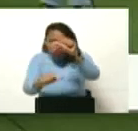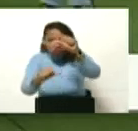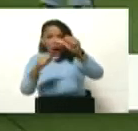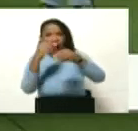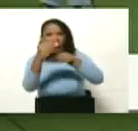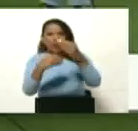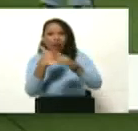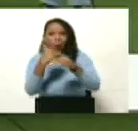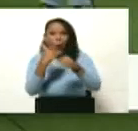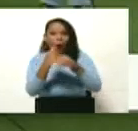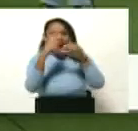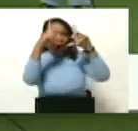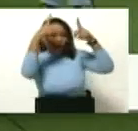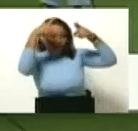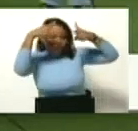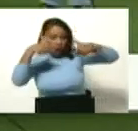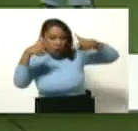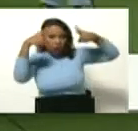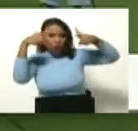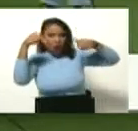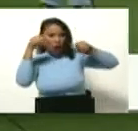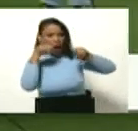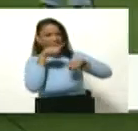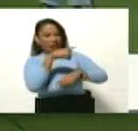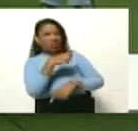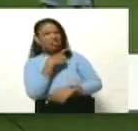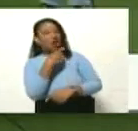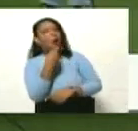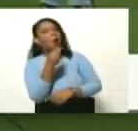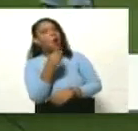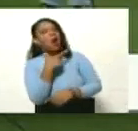fotografía y dice, a este joven le gusta